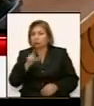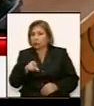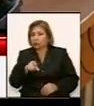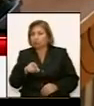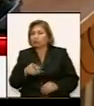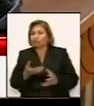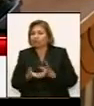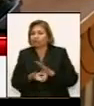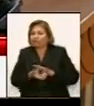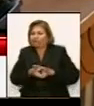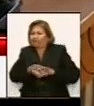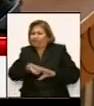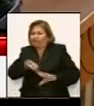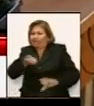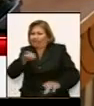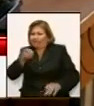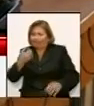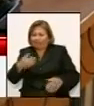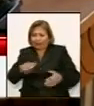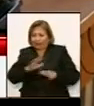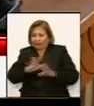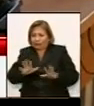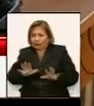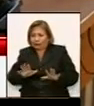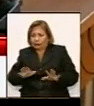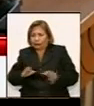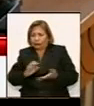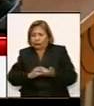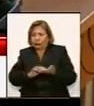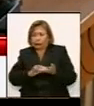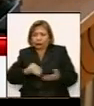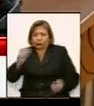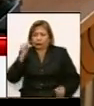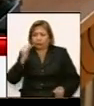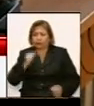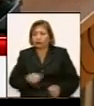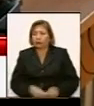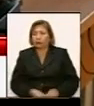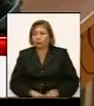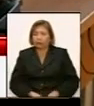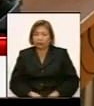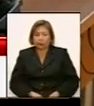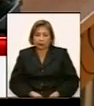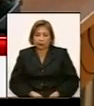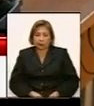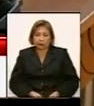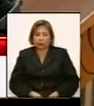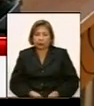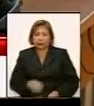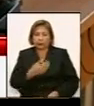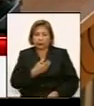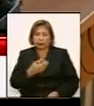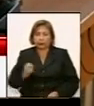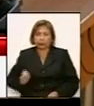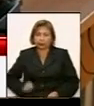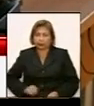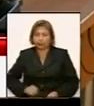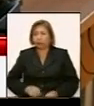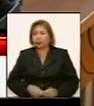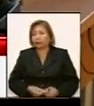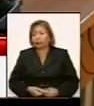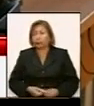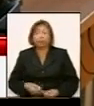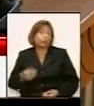desean salir de estos espacios o que se autocensuren y que renuncien a sus derechos. Un segundo actor es el Estado.